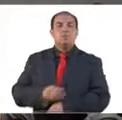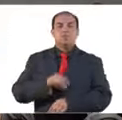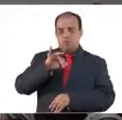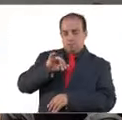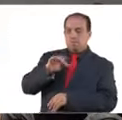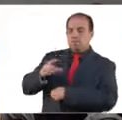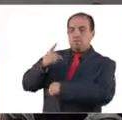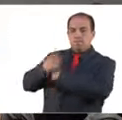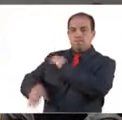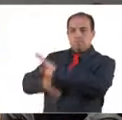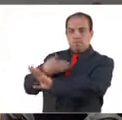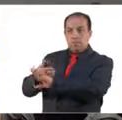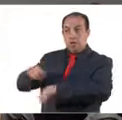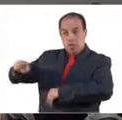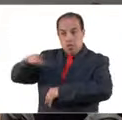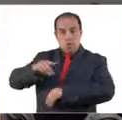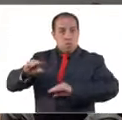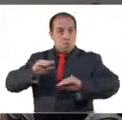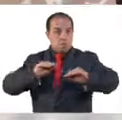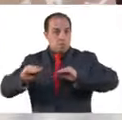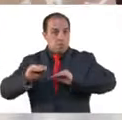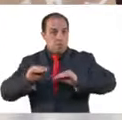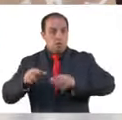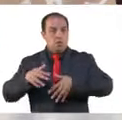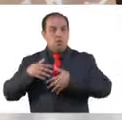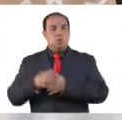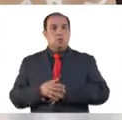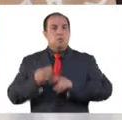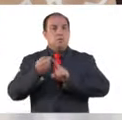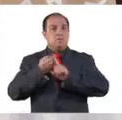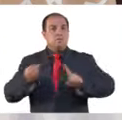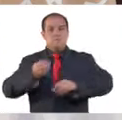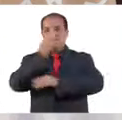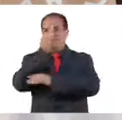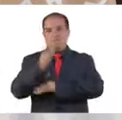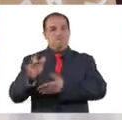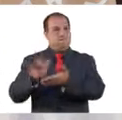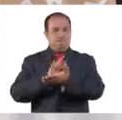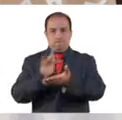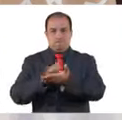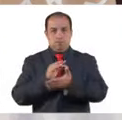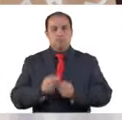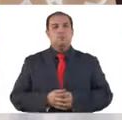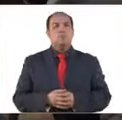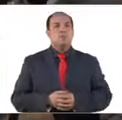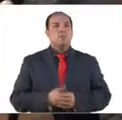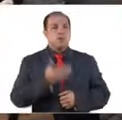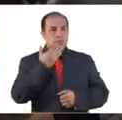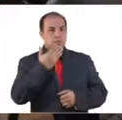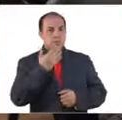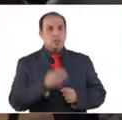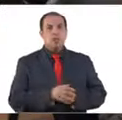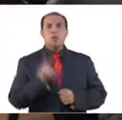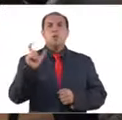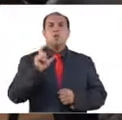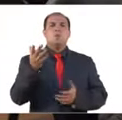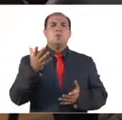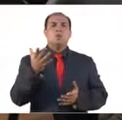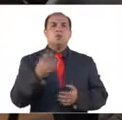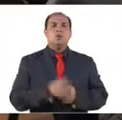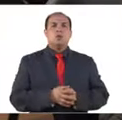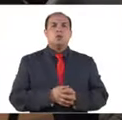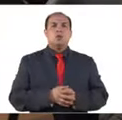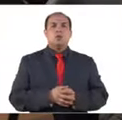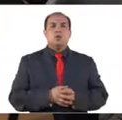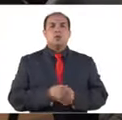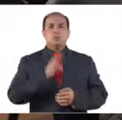Y ellos se movilizaron para no aceptar esto. Perfecto, muy bien. ¿Y ya cuándo podremos hablar de una